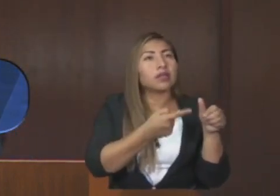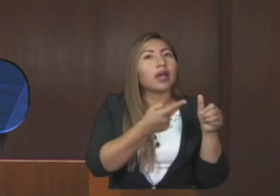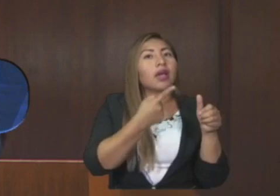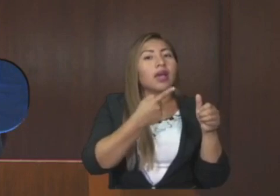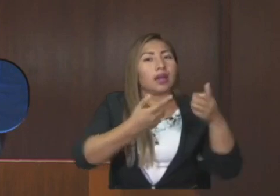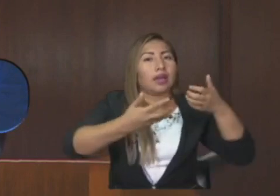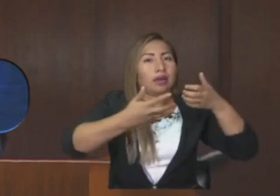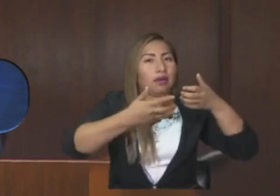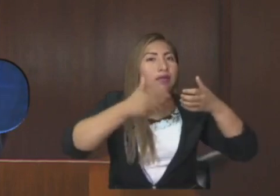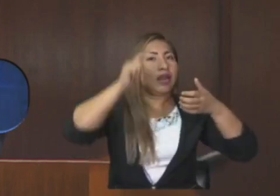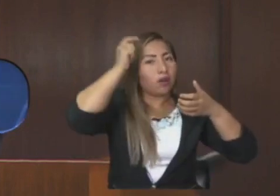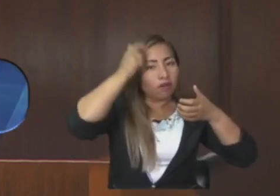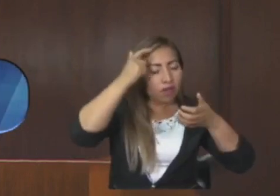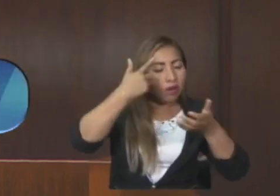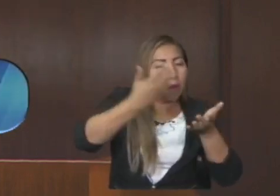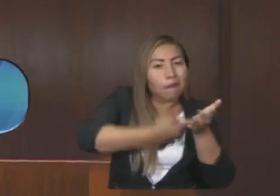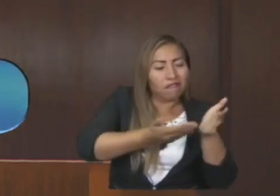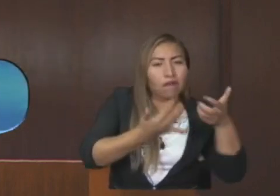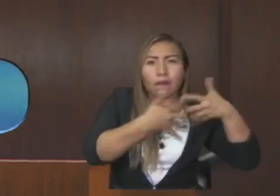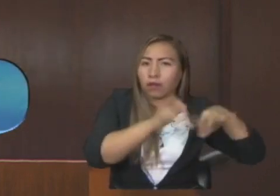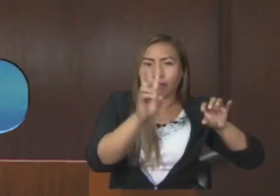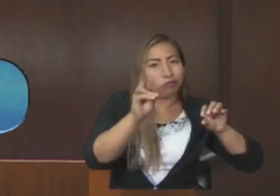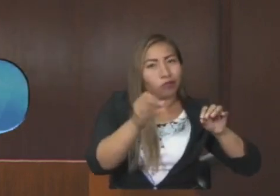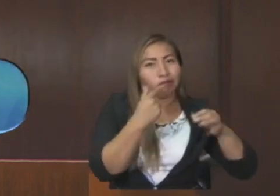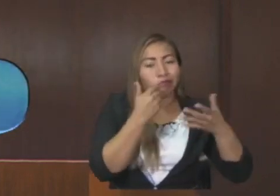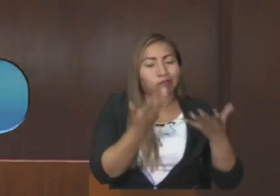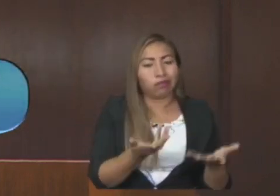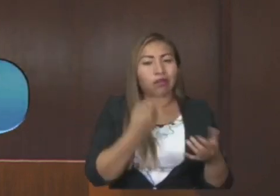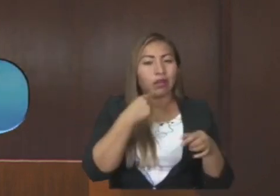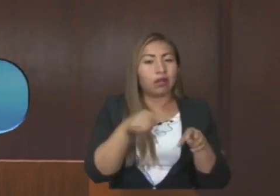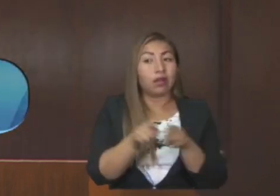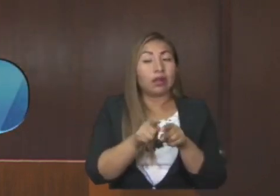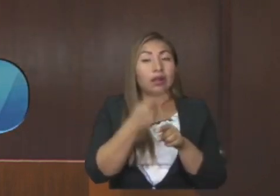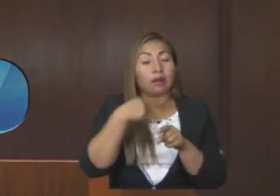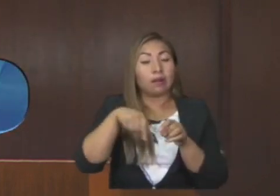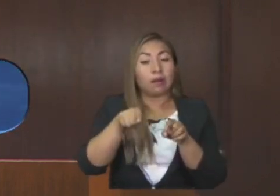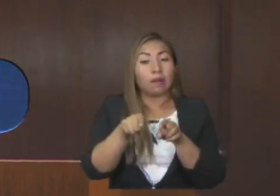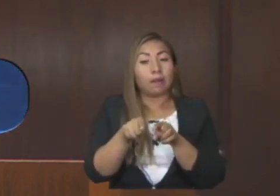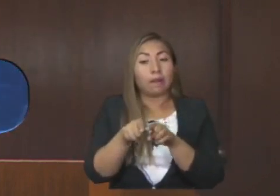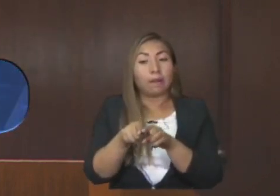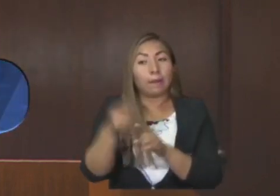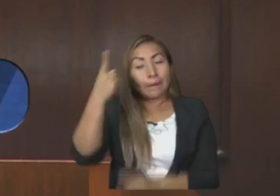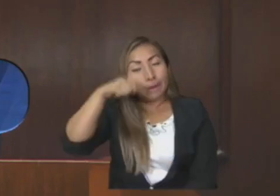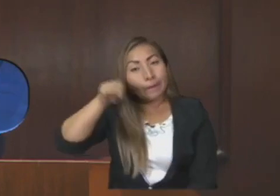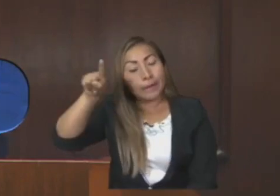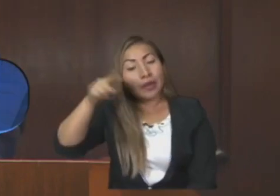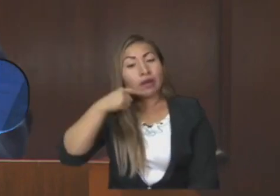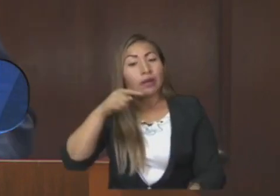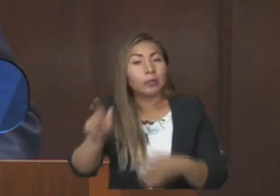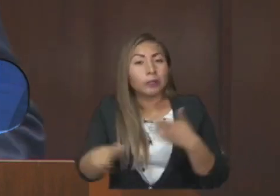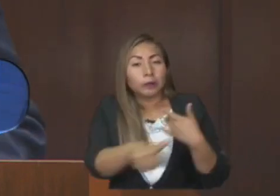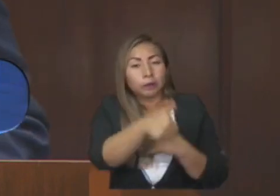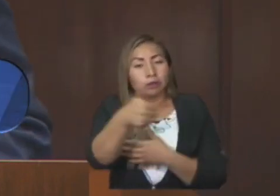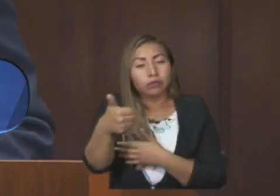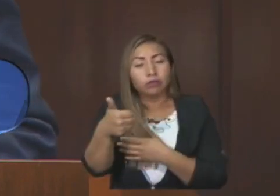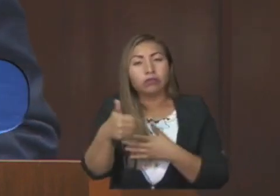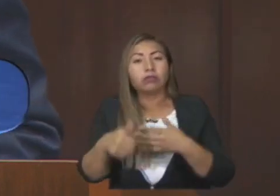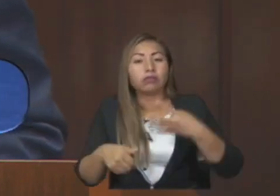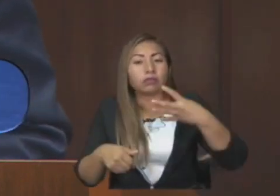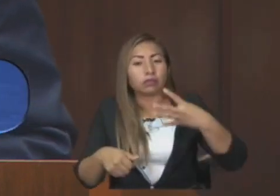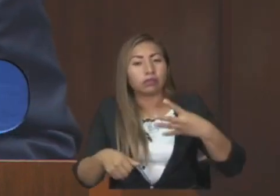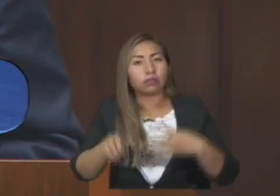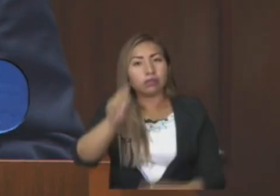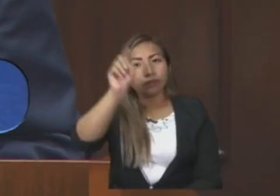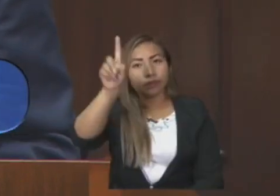2022, ni con los estándares internacionales para concesiones mineras. Siguiente pregunta, presidente.